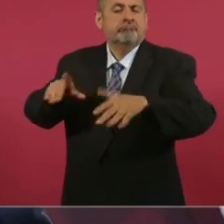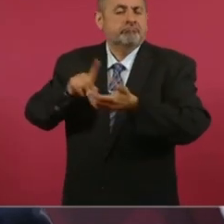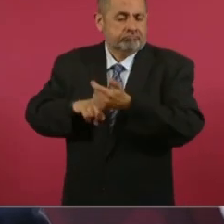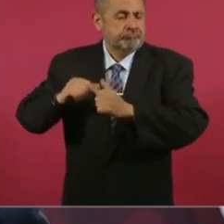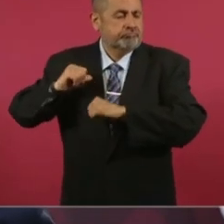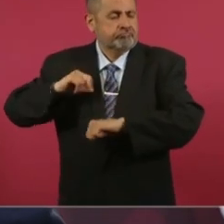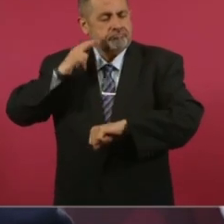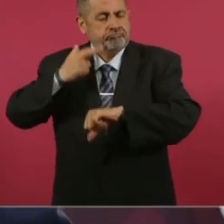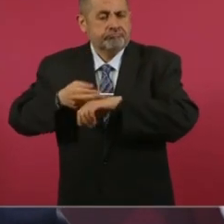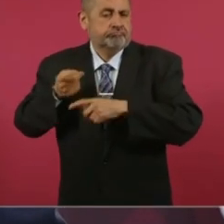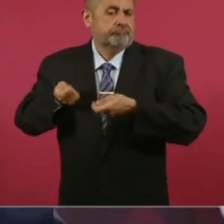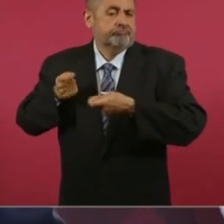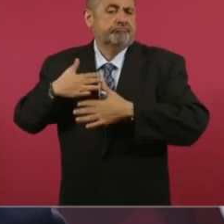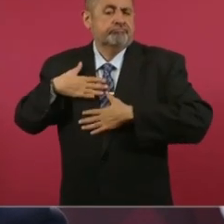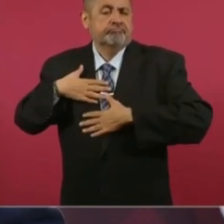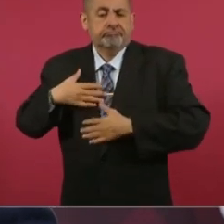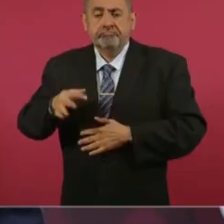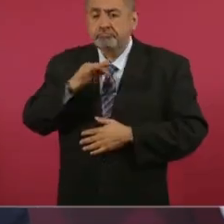Entonces podemos